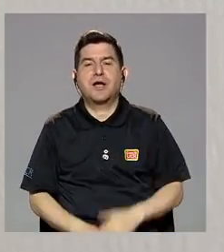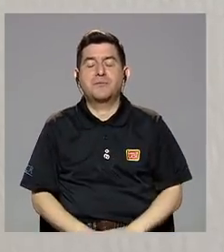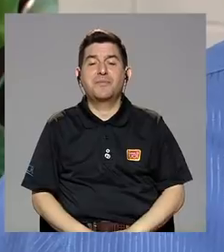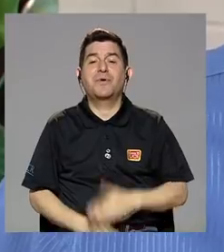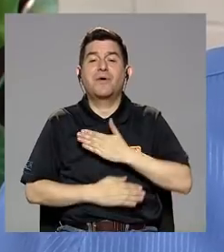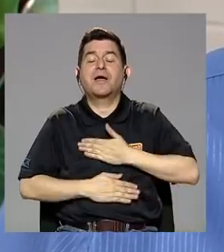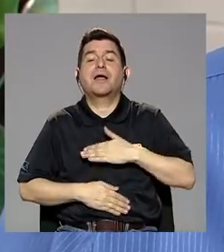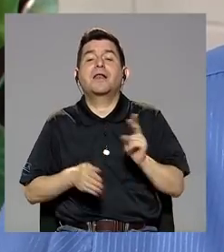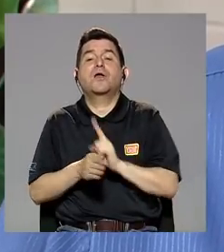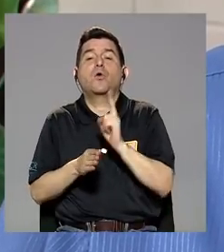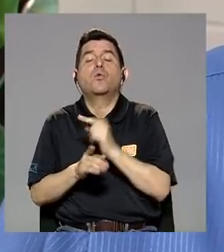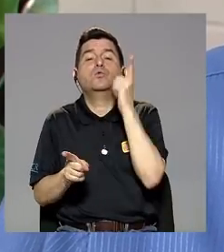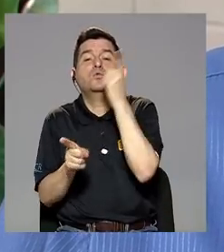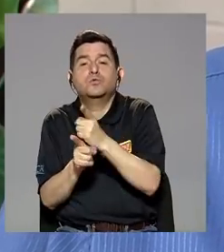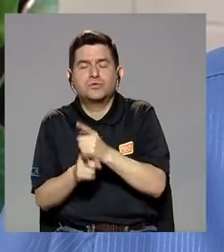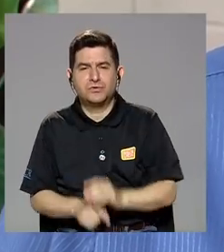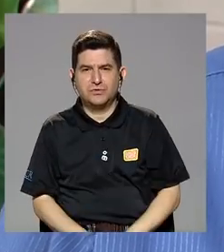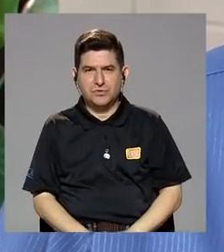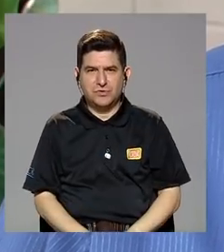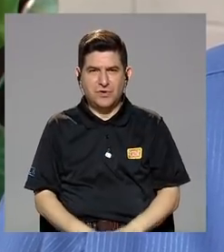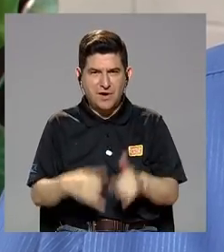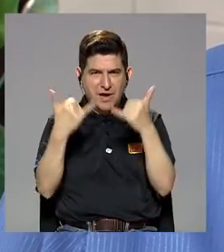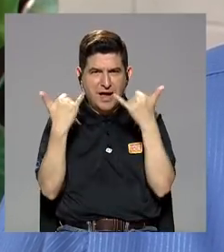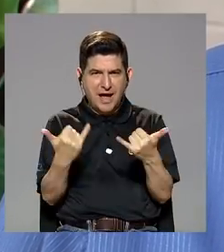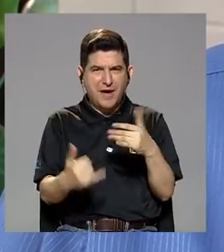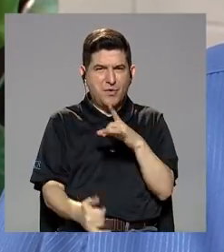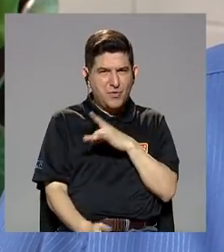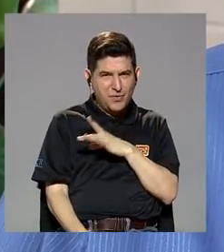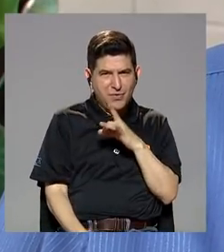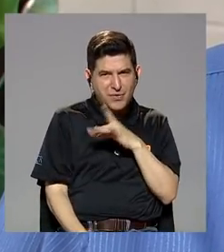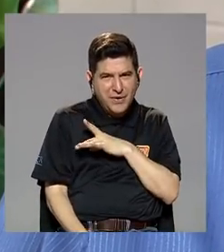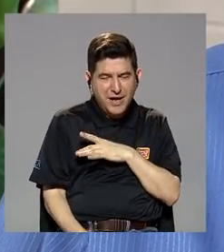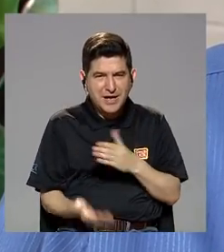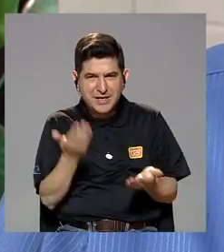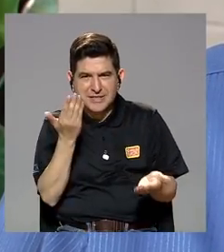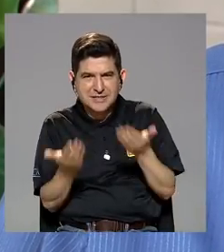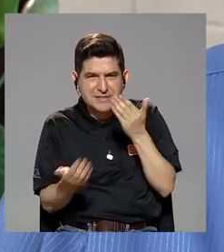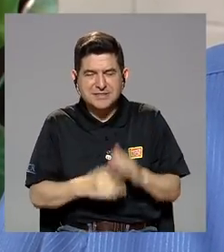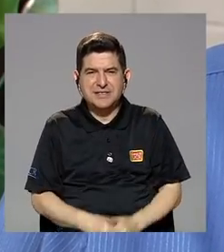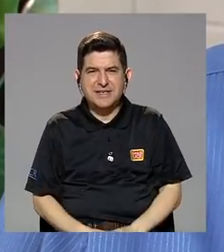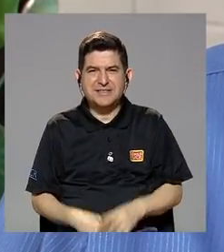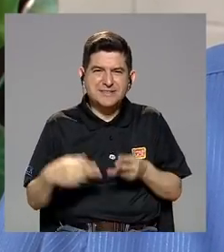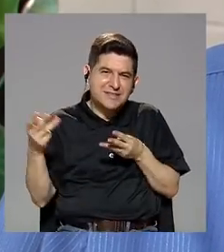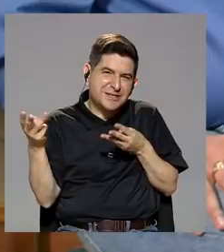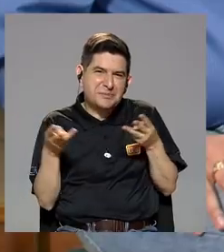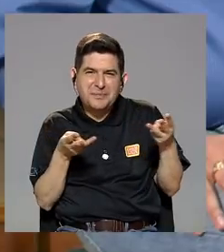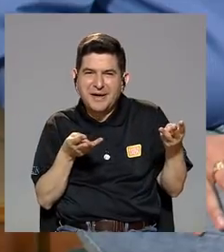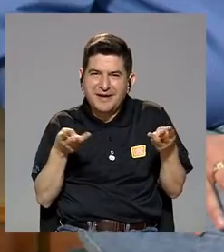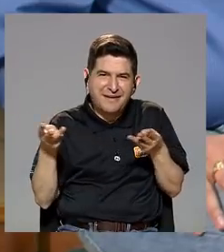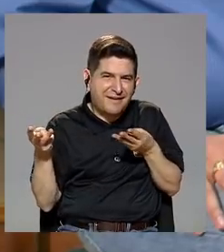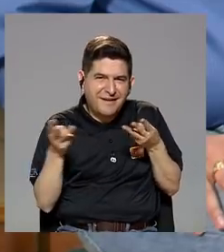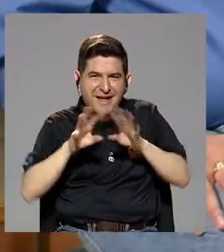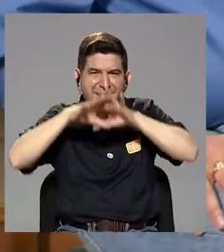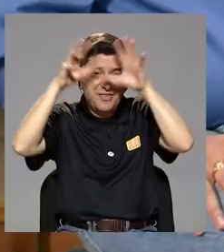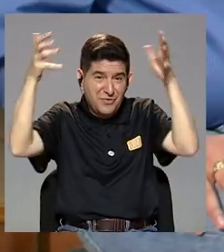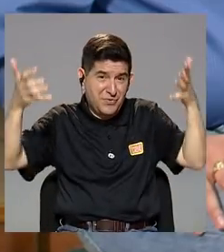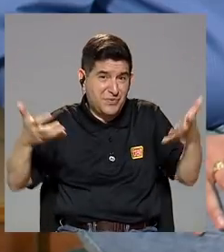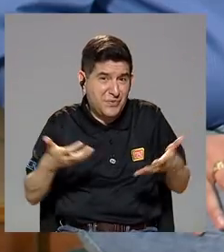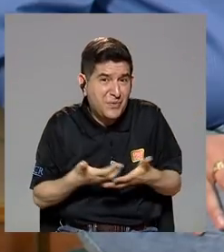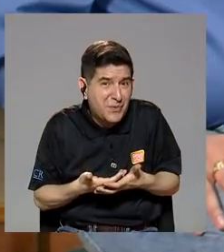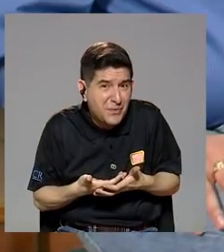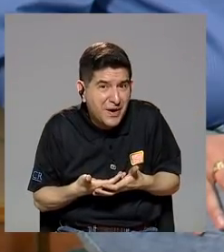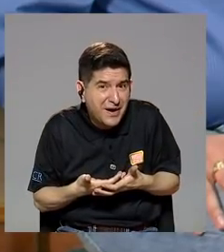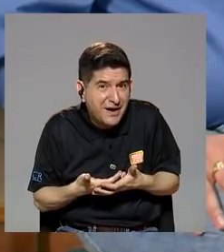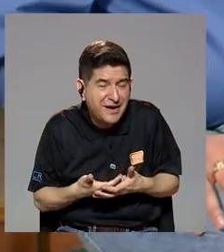ocio útil le desborda chile entonces ahora una versión de mercado globalizado